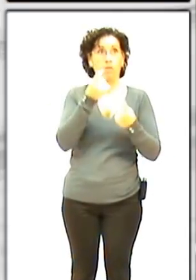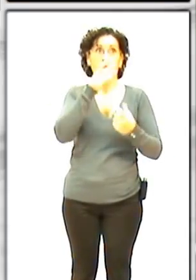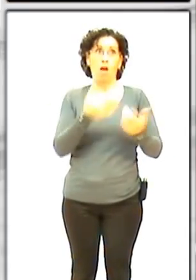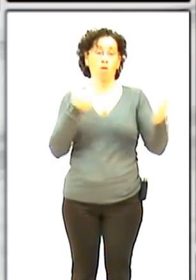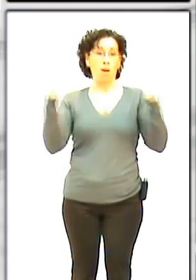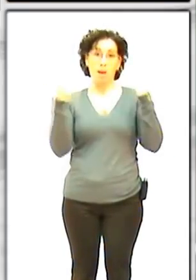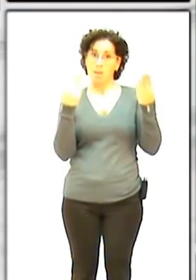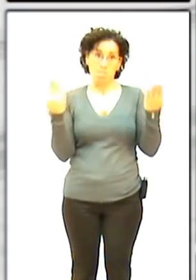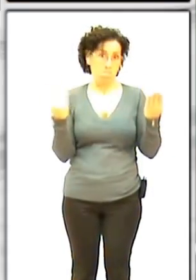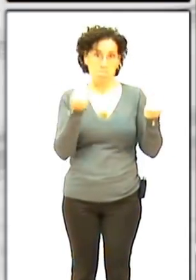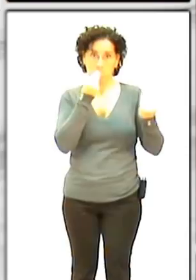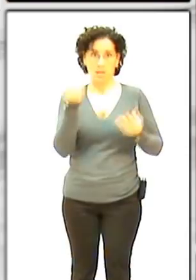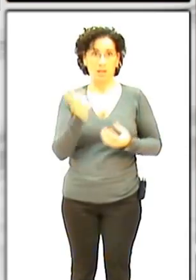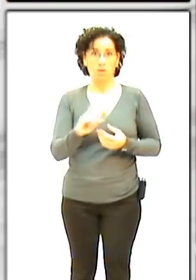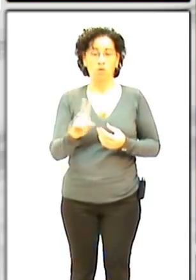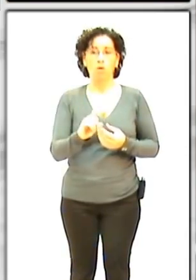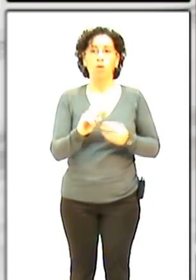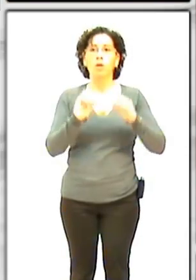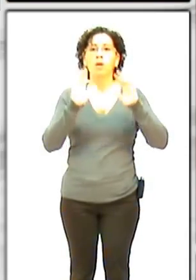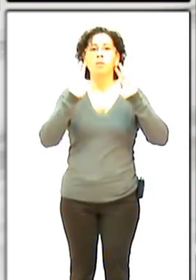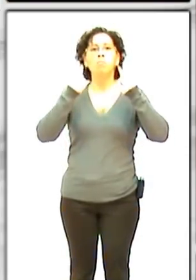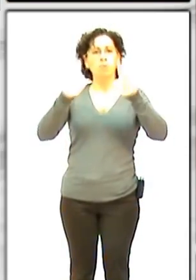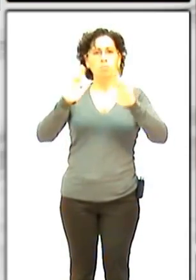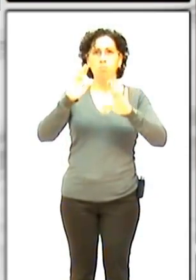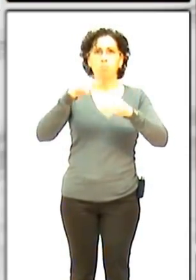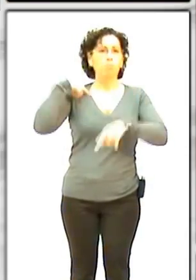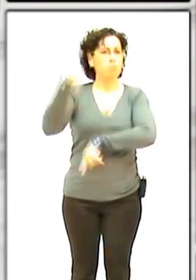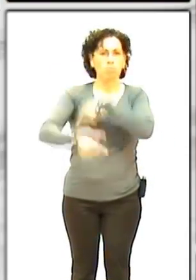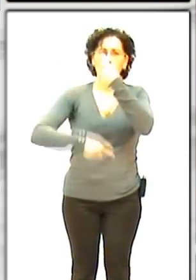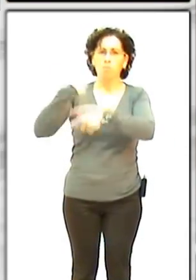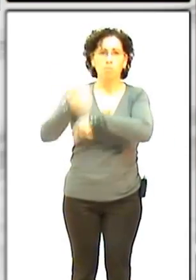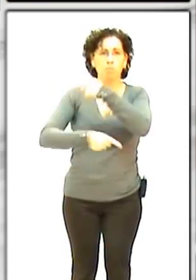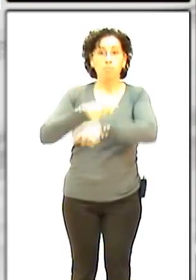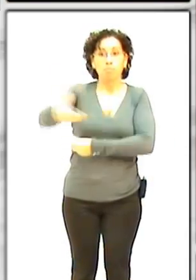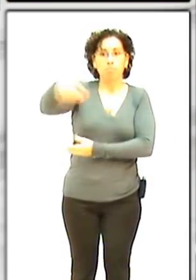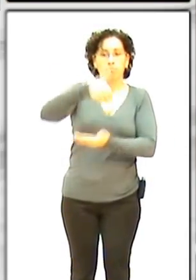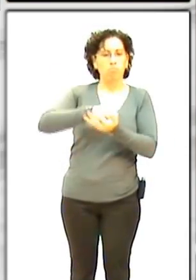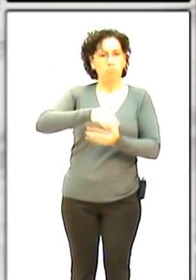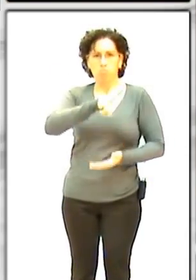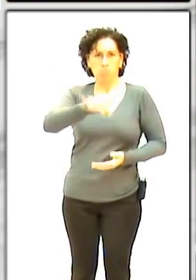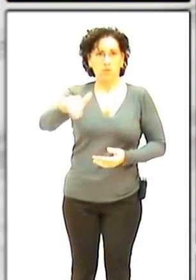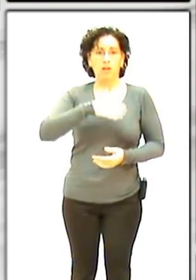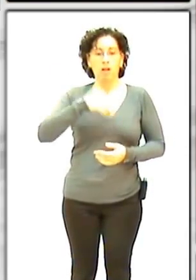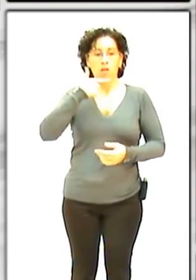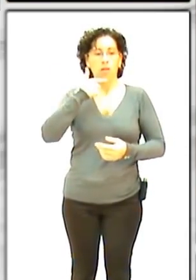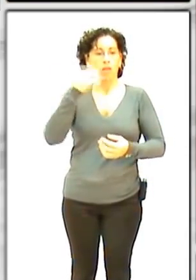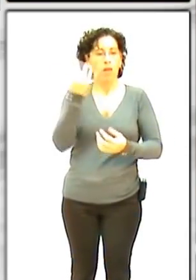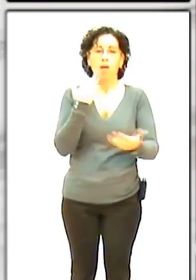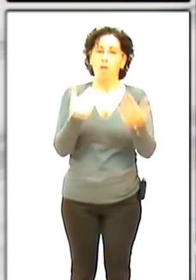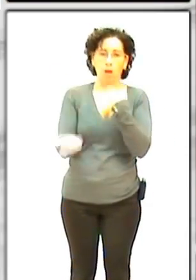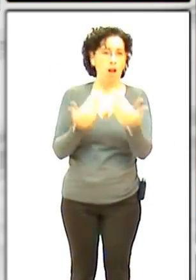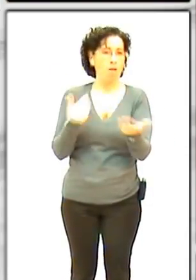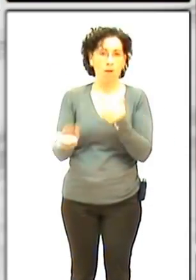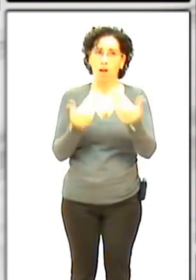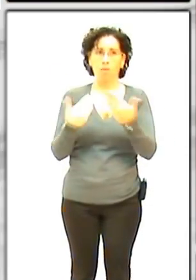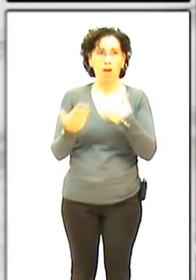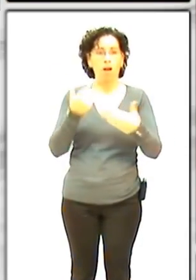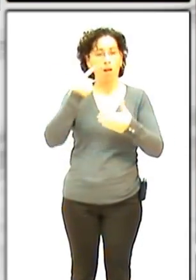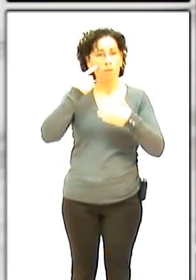vamos, nosotros recogemos el guante todos los días, ¿eh? O sea, es una cuestión de ponerse a hablar. Sé